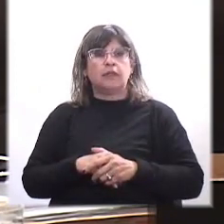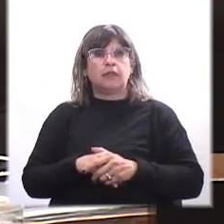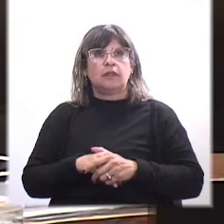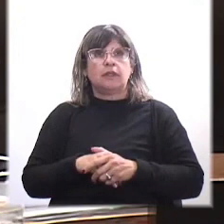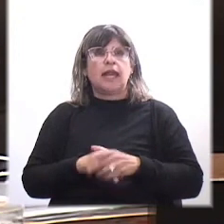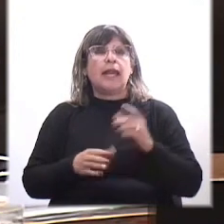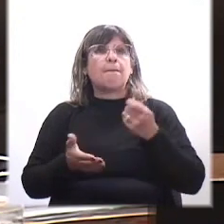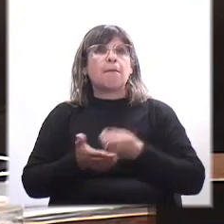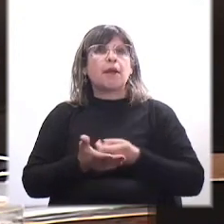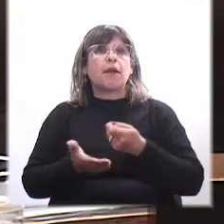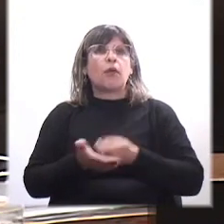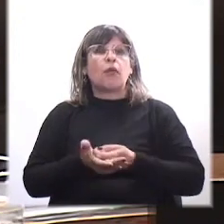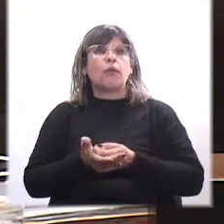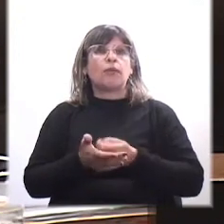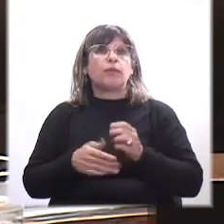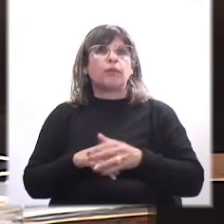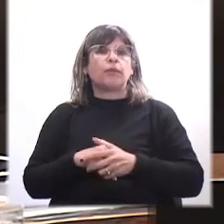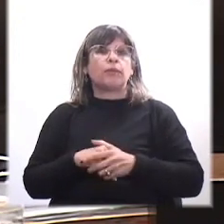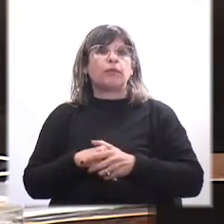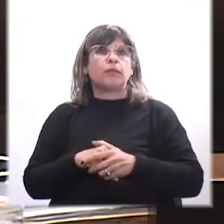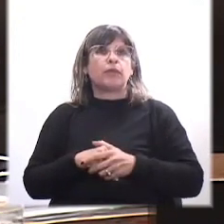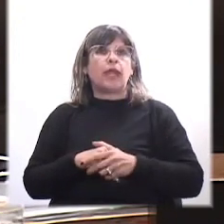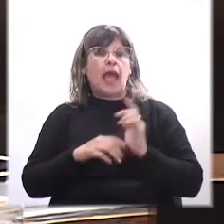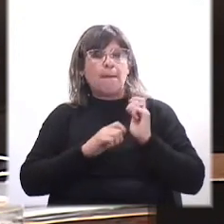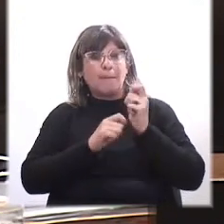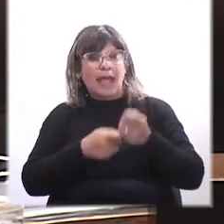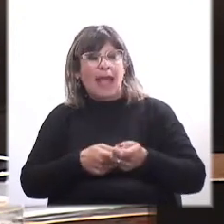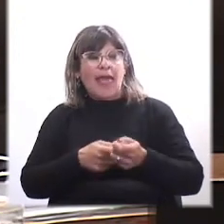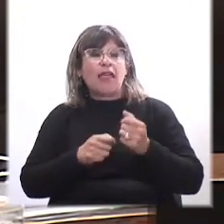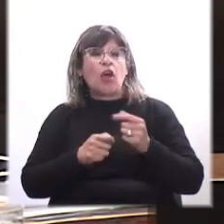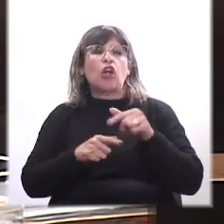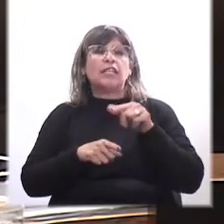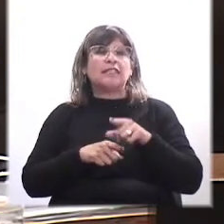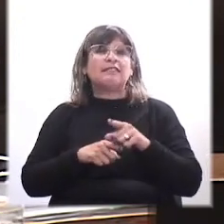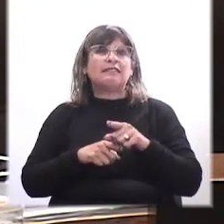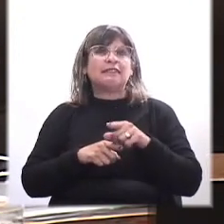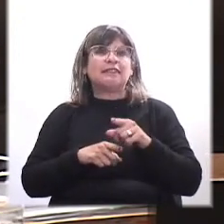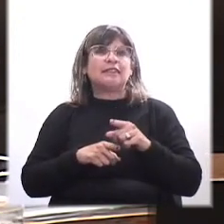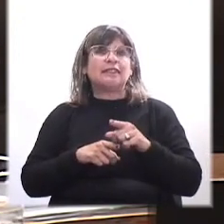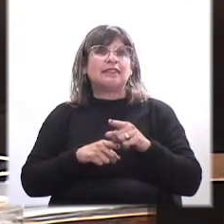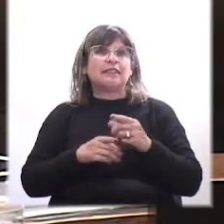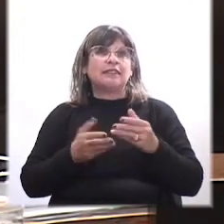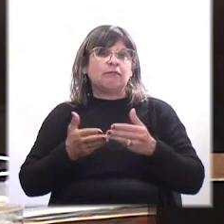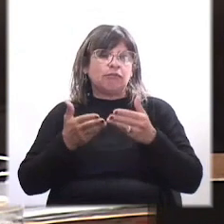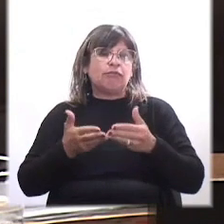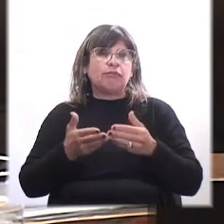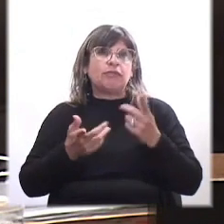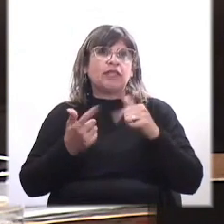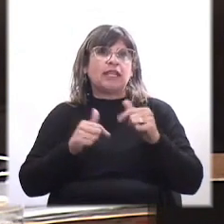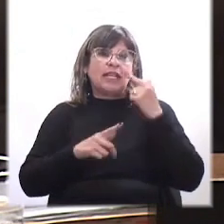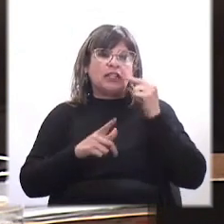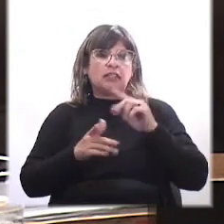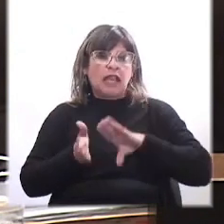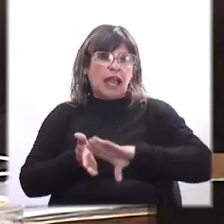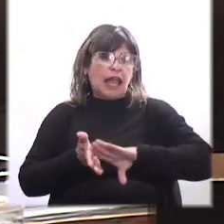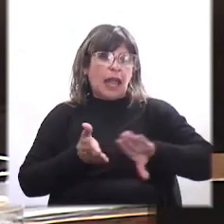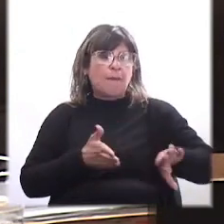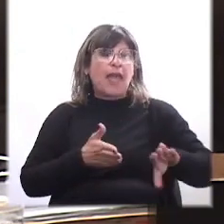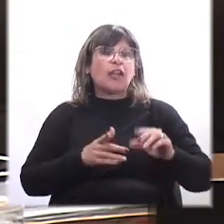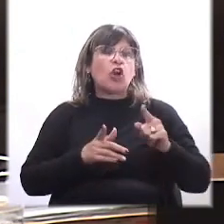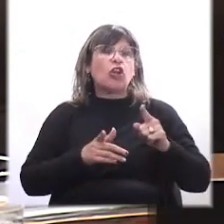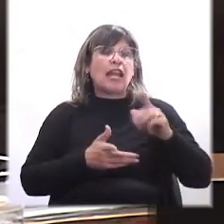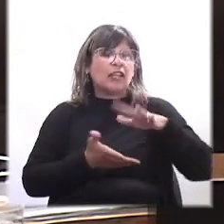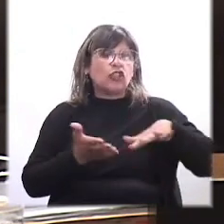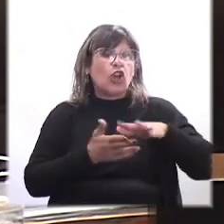El pago a pescadores artesanales que tuvieron que desplazar su zona de pesca 1